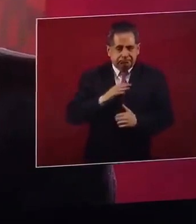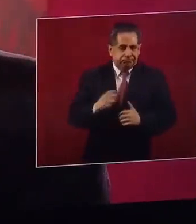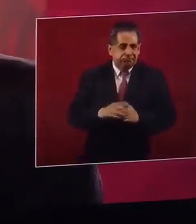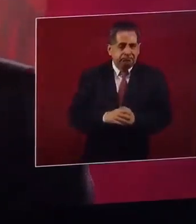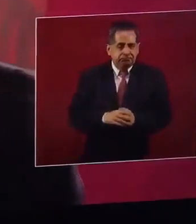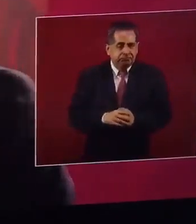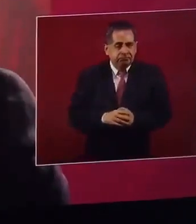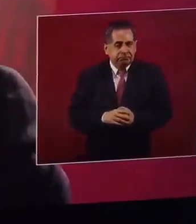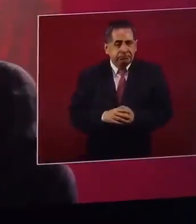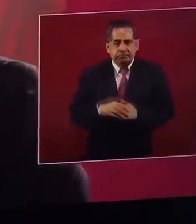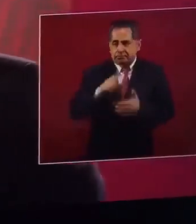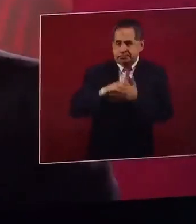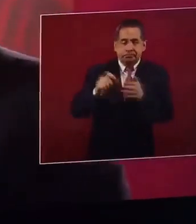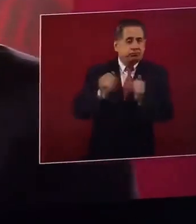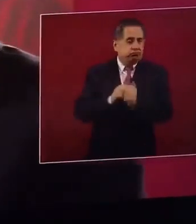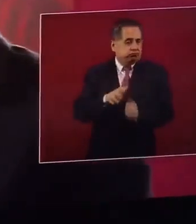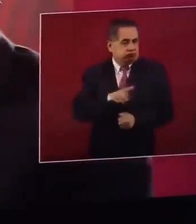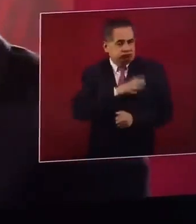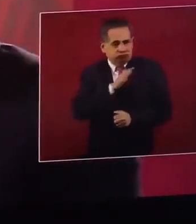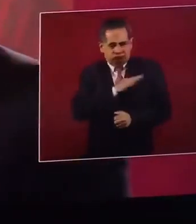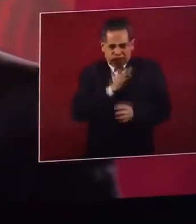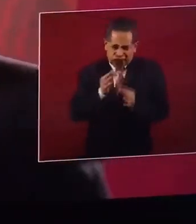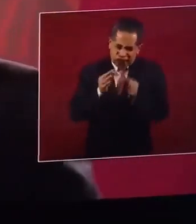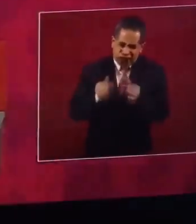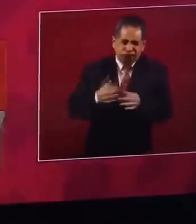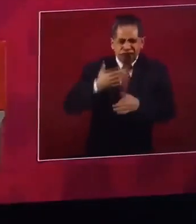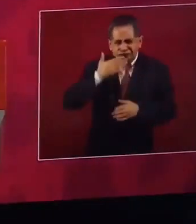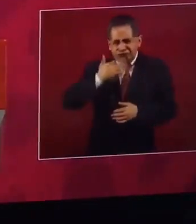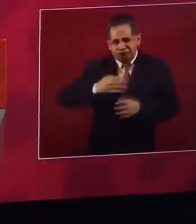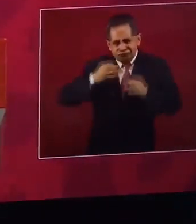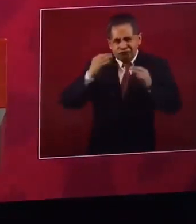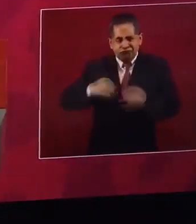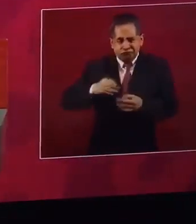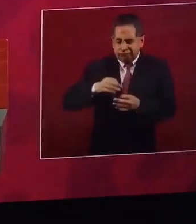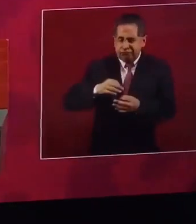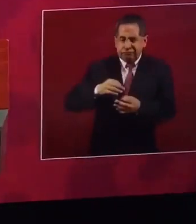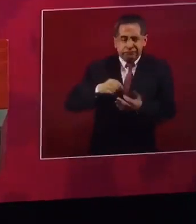con la calidad necesaria.